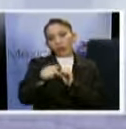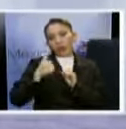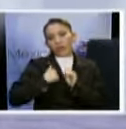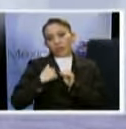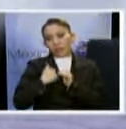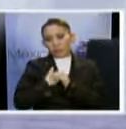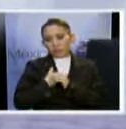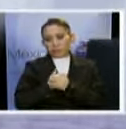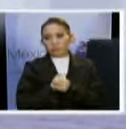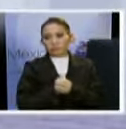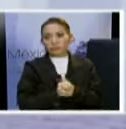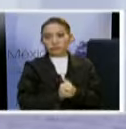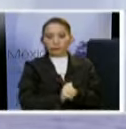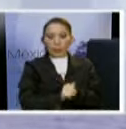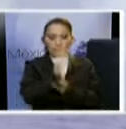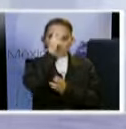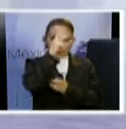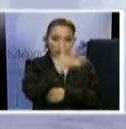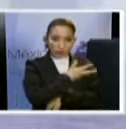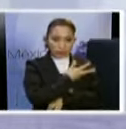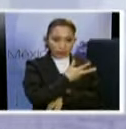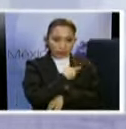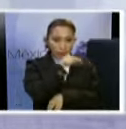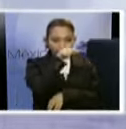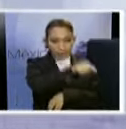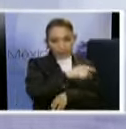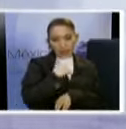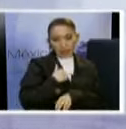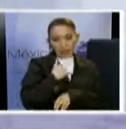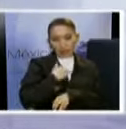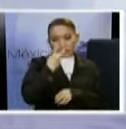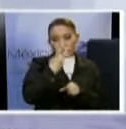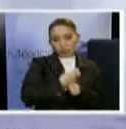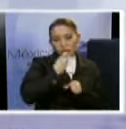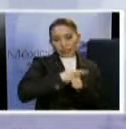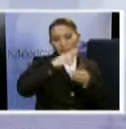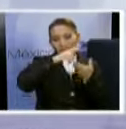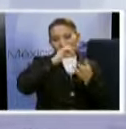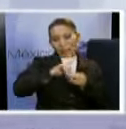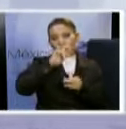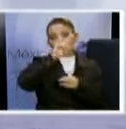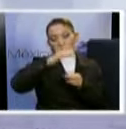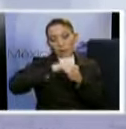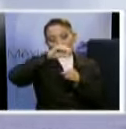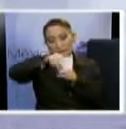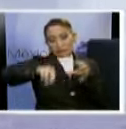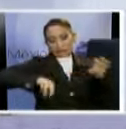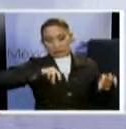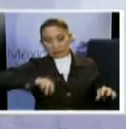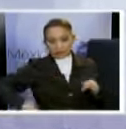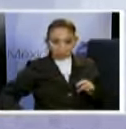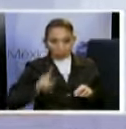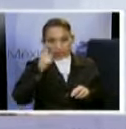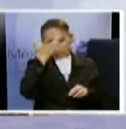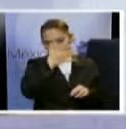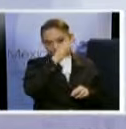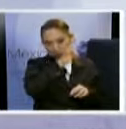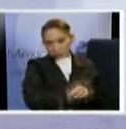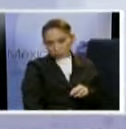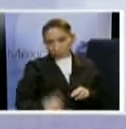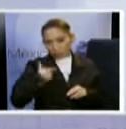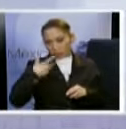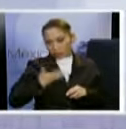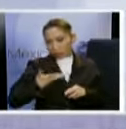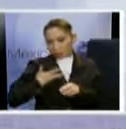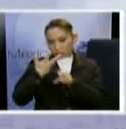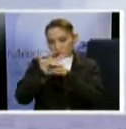Canadá. México cuenta en ese país con la segunda red consular más grande, aunque es solo el 10% de la que tenemos